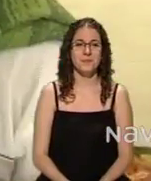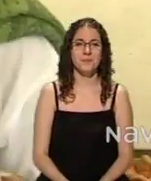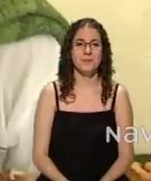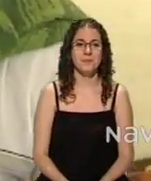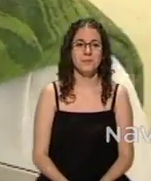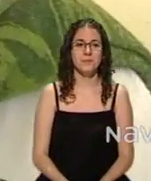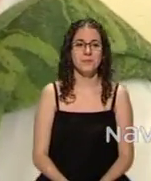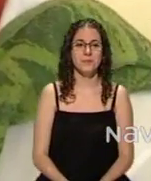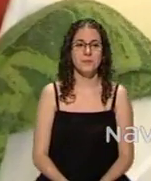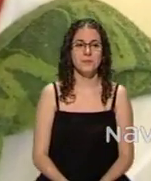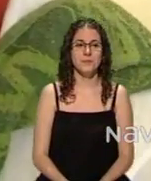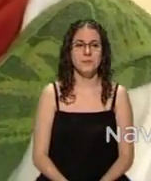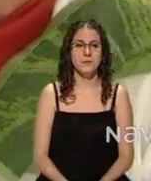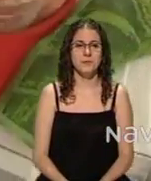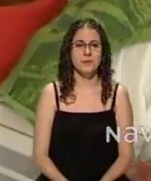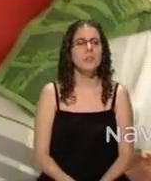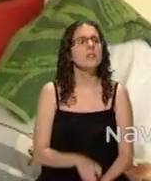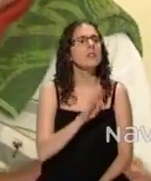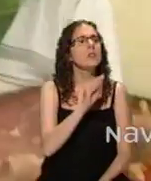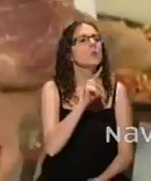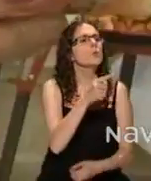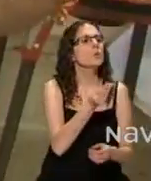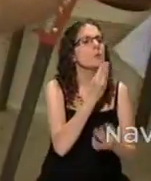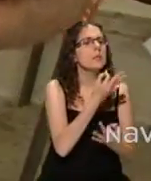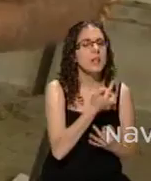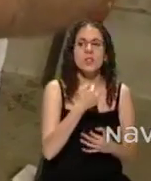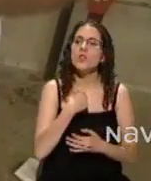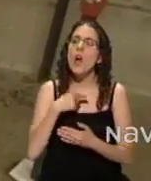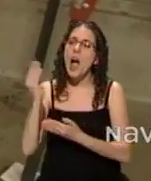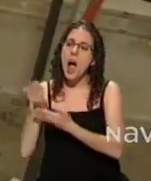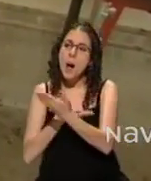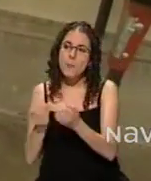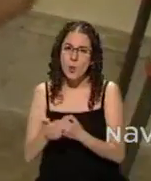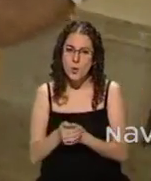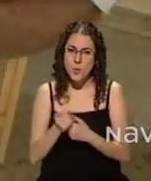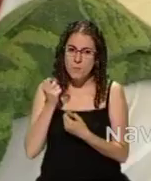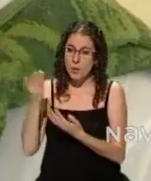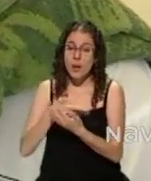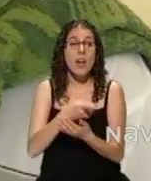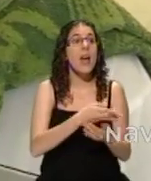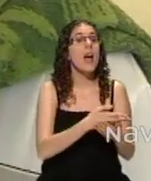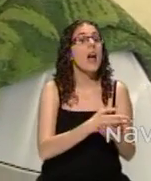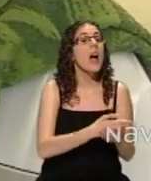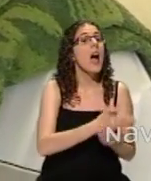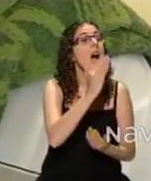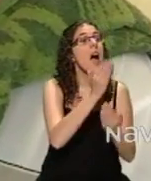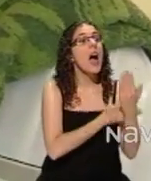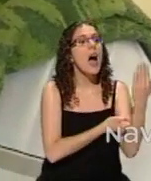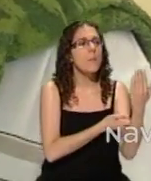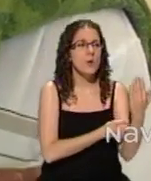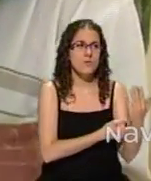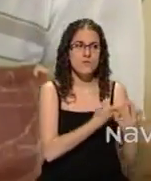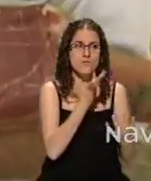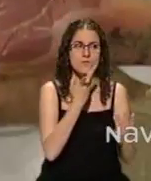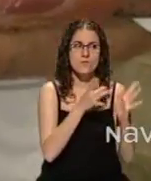¿Pero tú qué comes todos los días? Yo jamón, me das un poco. Eso está hecho. Este jamón de Pata Negra es un pueblo extraordinario para